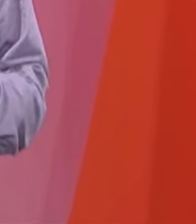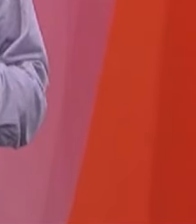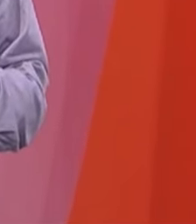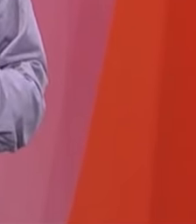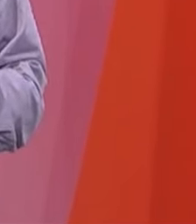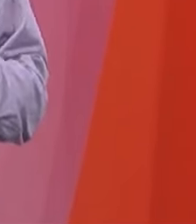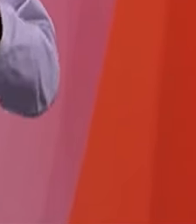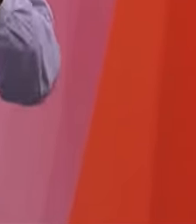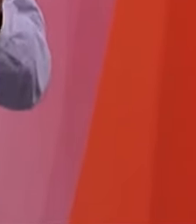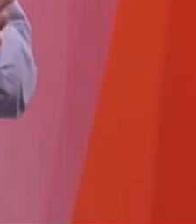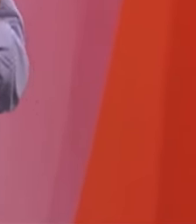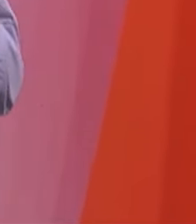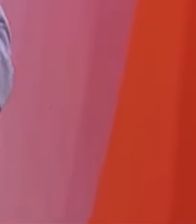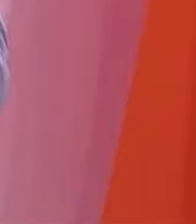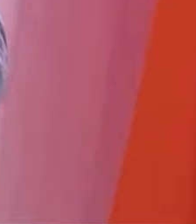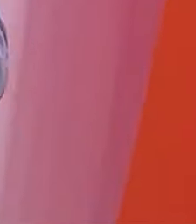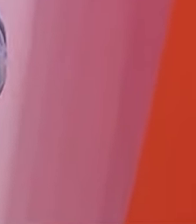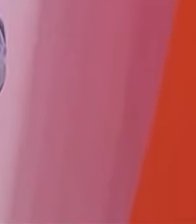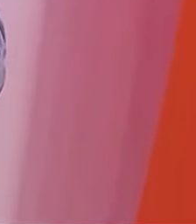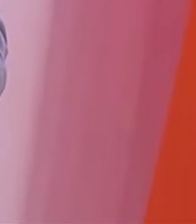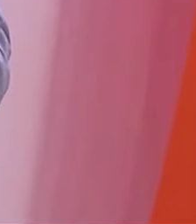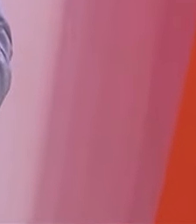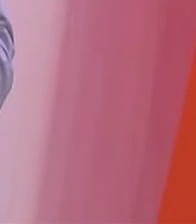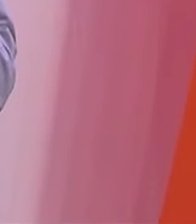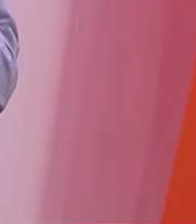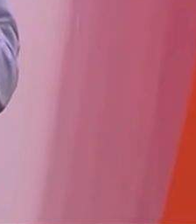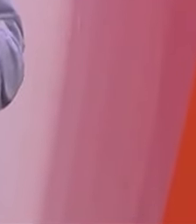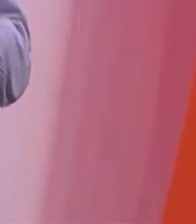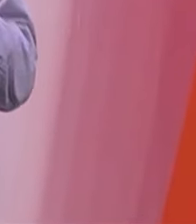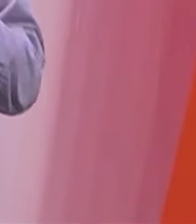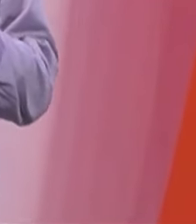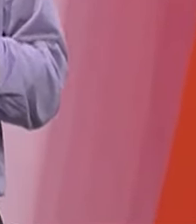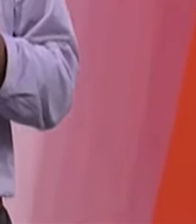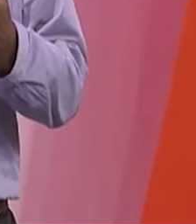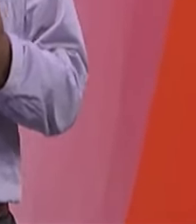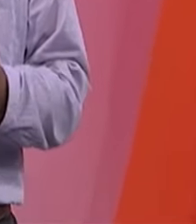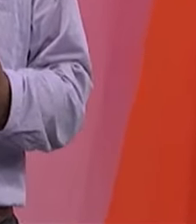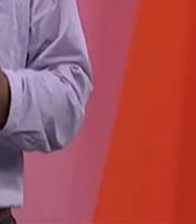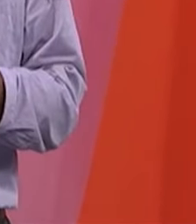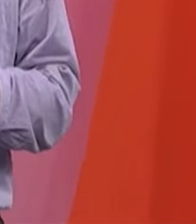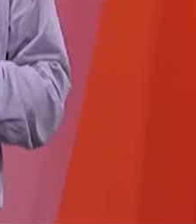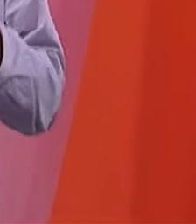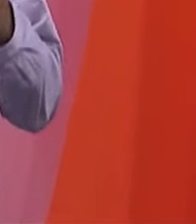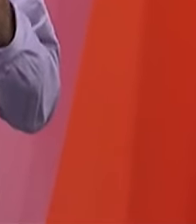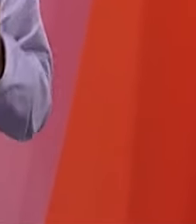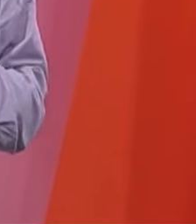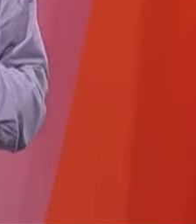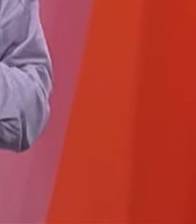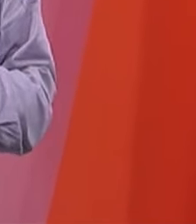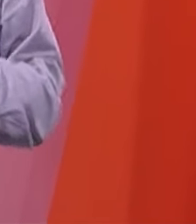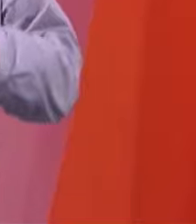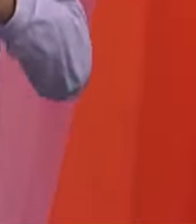practicar responsablemente y toda nuestra familia debe estar involucrada. No es solamente para nosotros los que estamos viendo la clase, no. La idea es